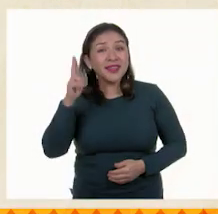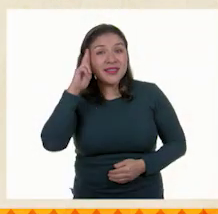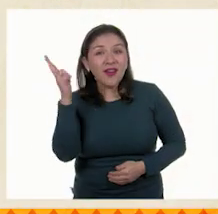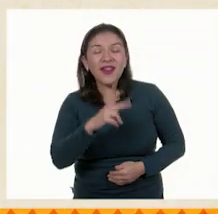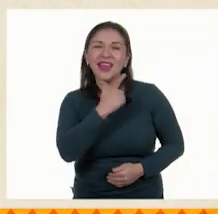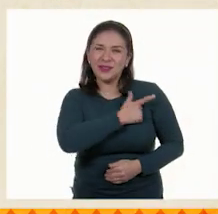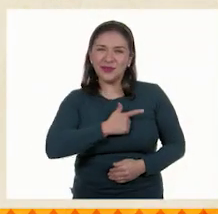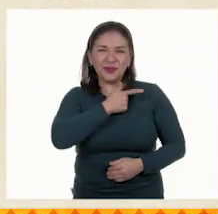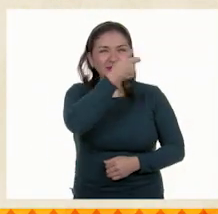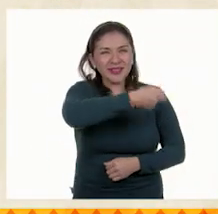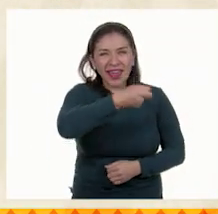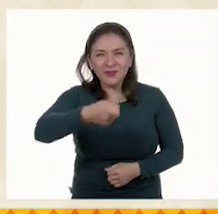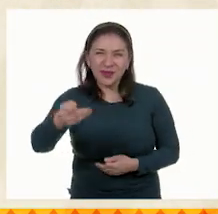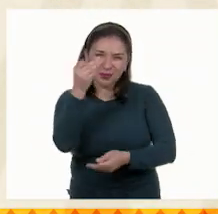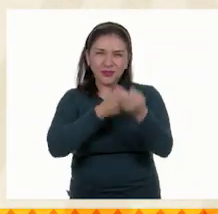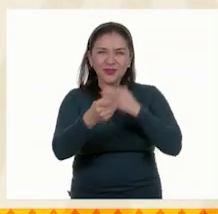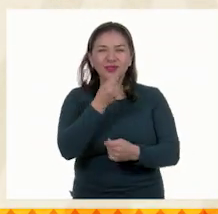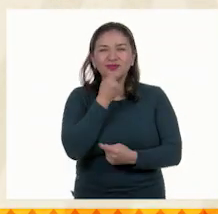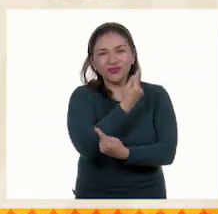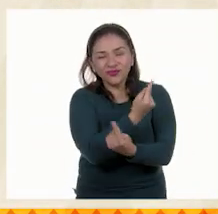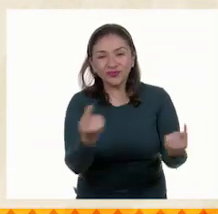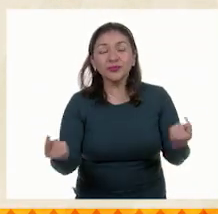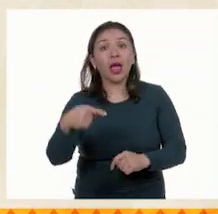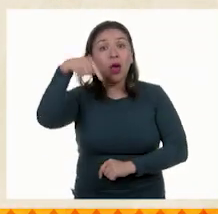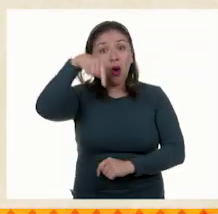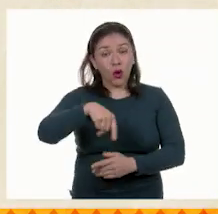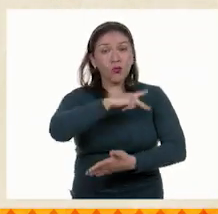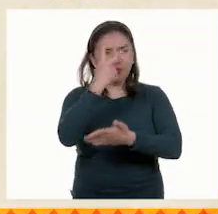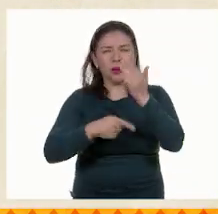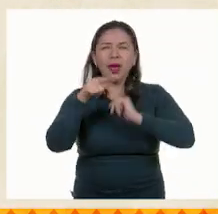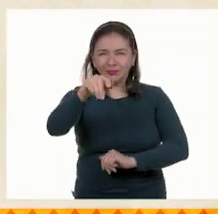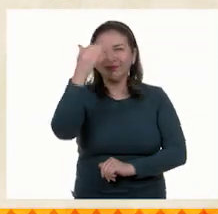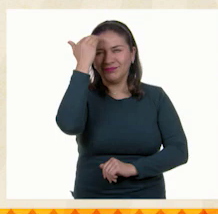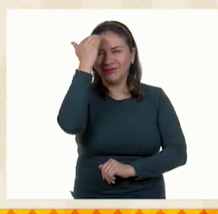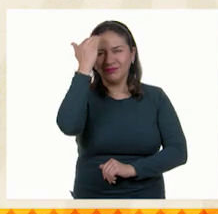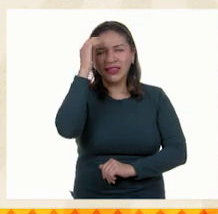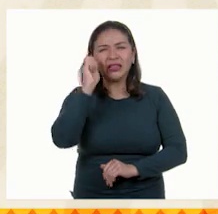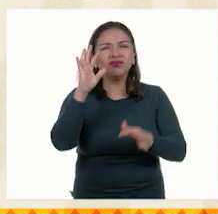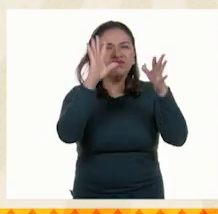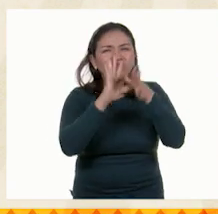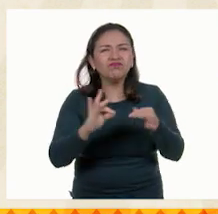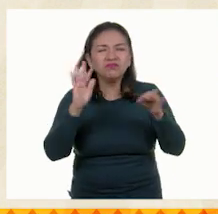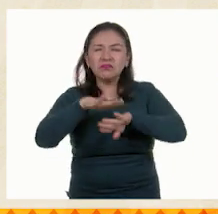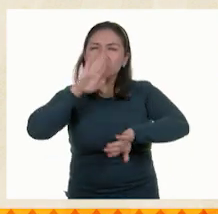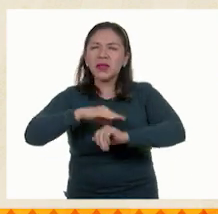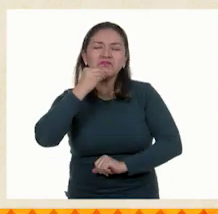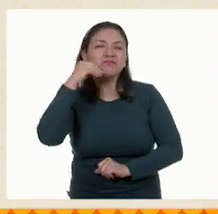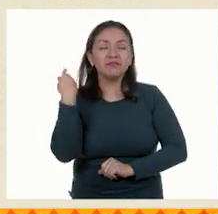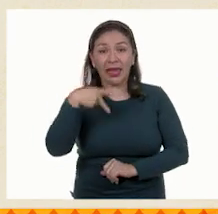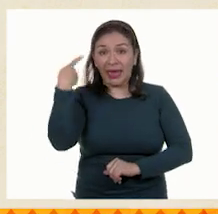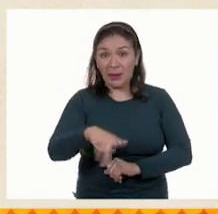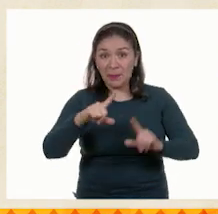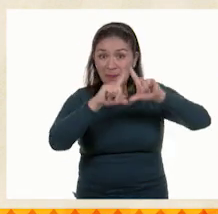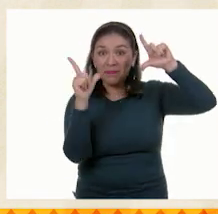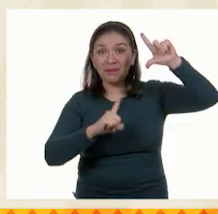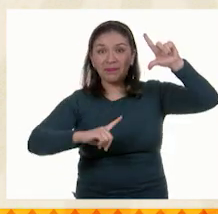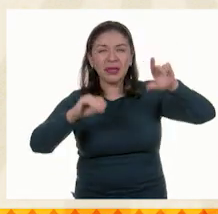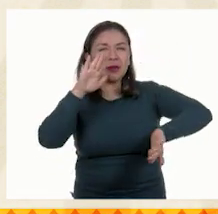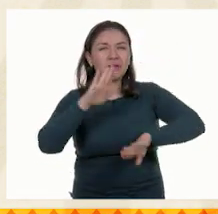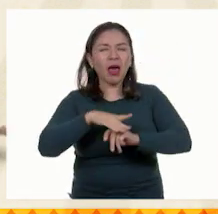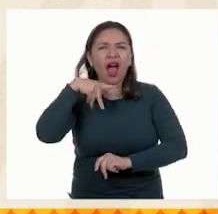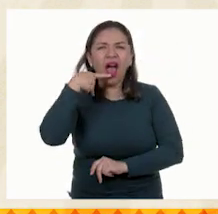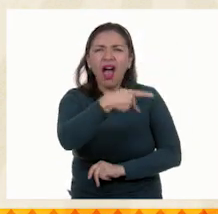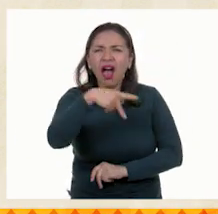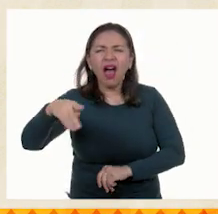qué gusto saludarlas y saludarlos. Este programa, como ustedes saben, habla de lo maravilloso que es nuestro país, sobre todas sus